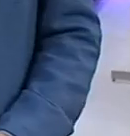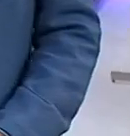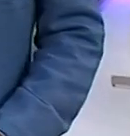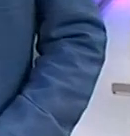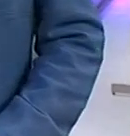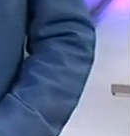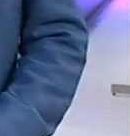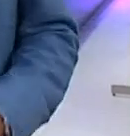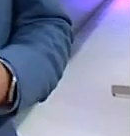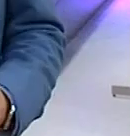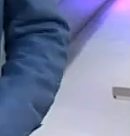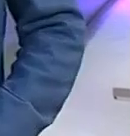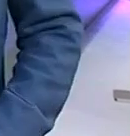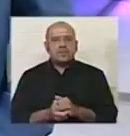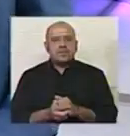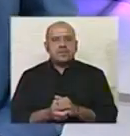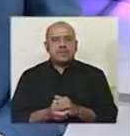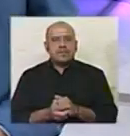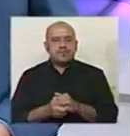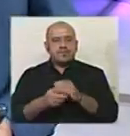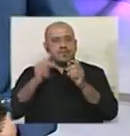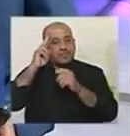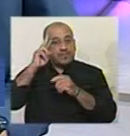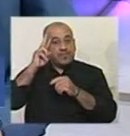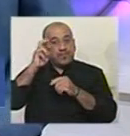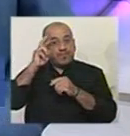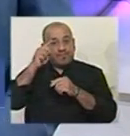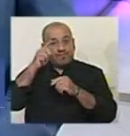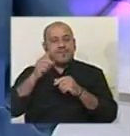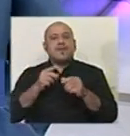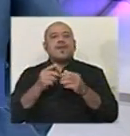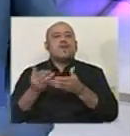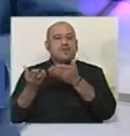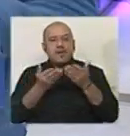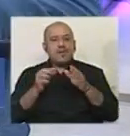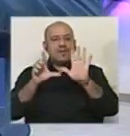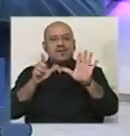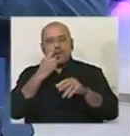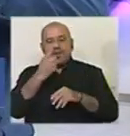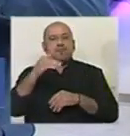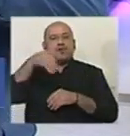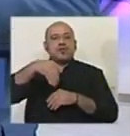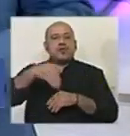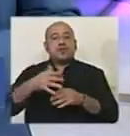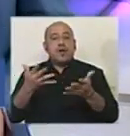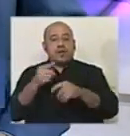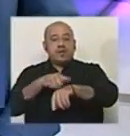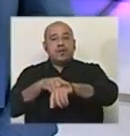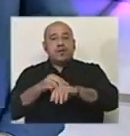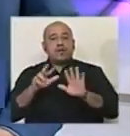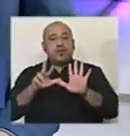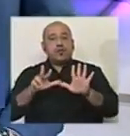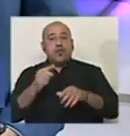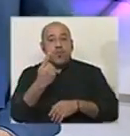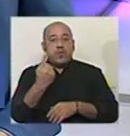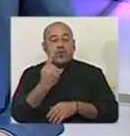¿Cómo están? Muy buenas noches. Bienvenidos a 7.000 millones, el periodístico internacional de la televisión pública. Cuando son las 20 horas con un minuto,